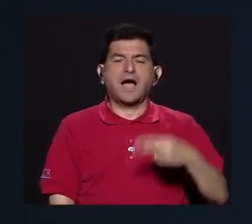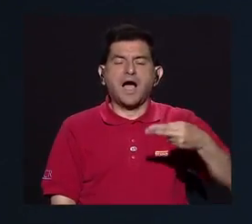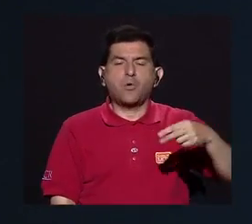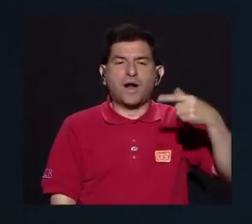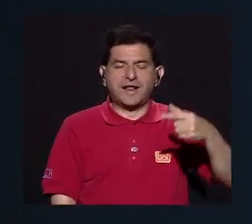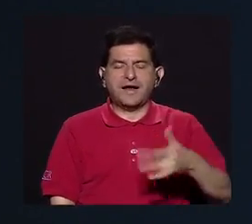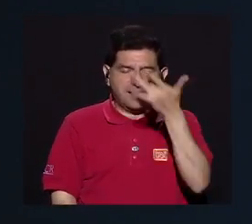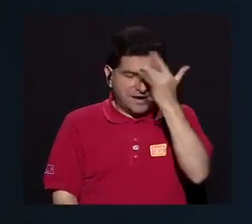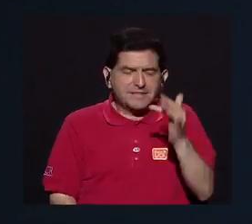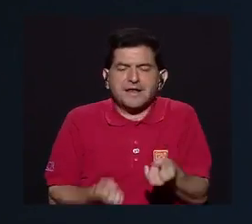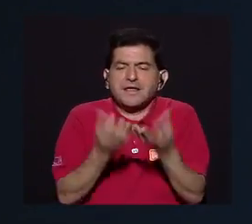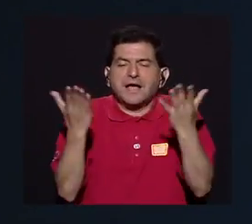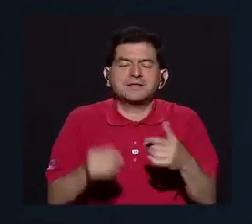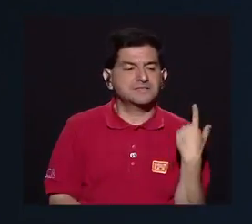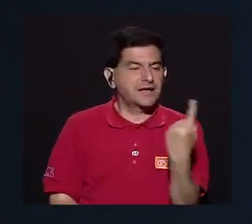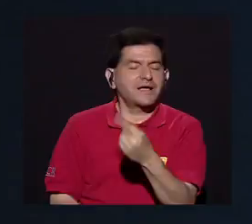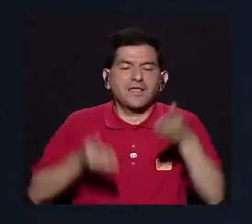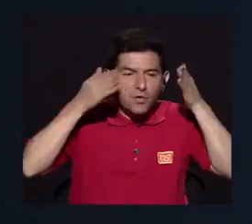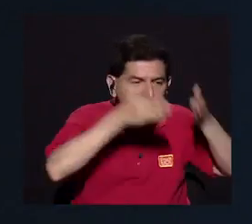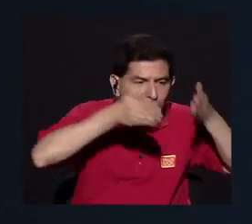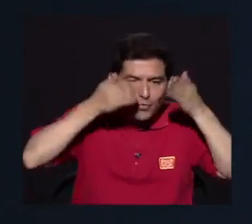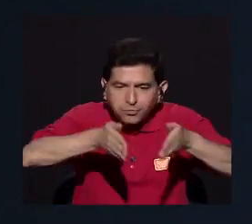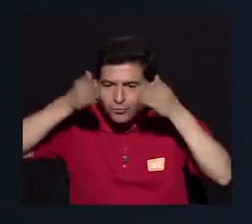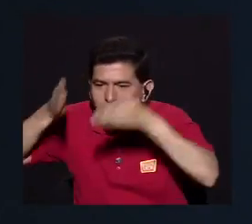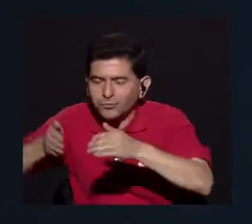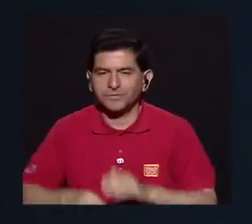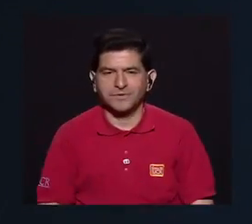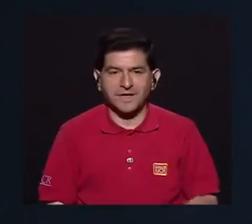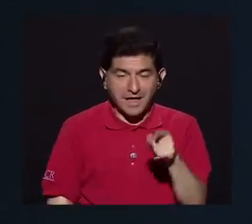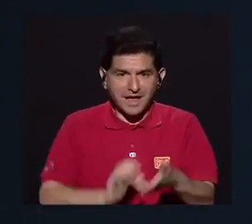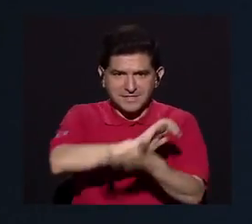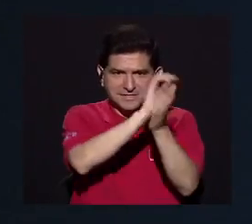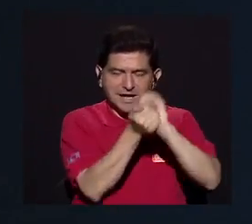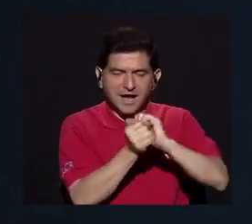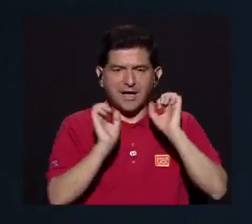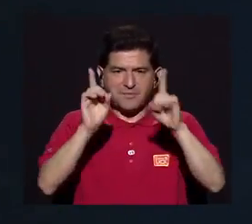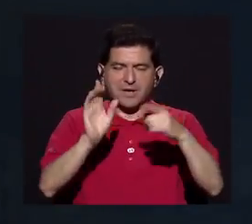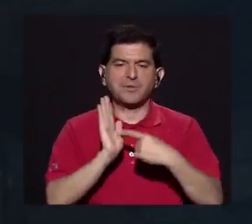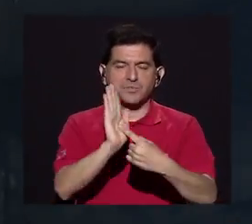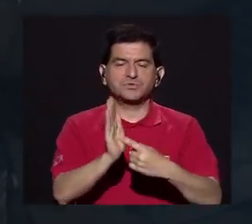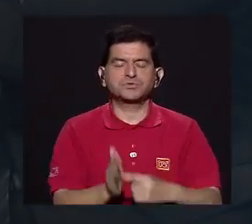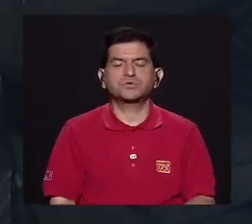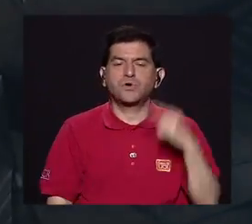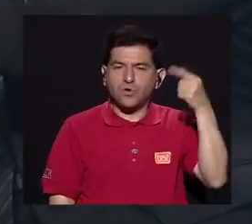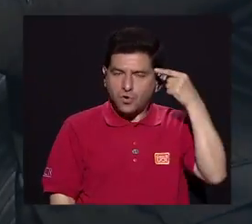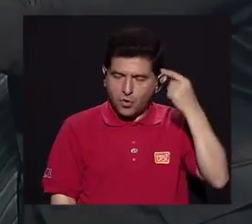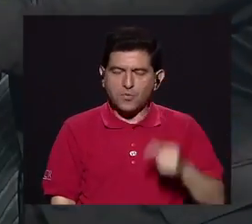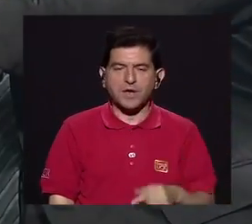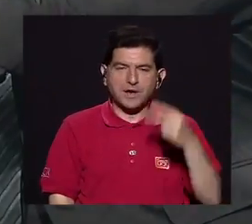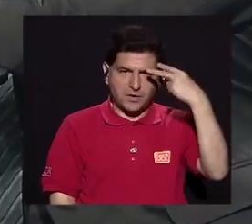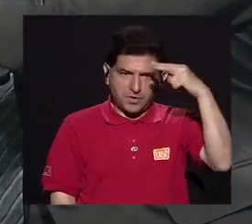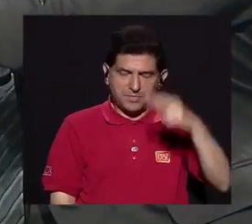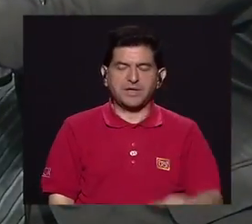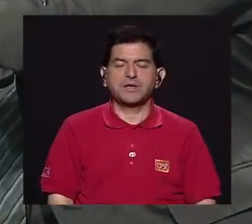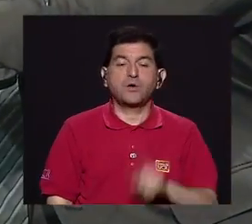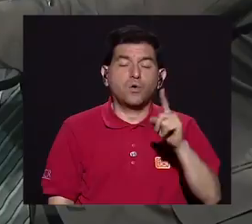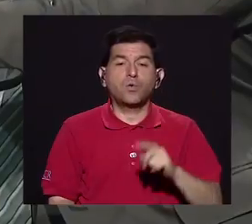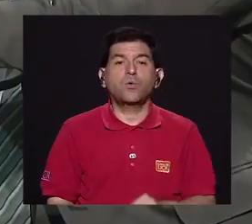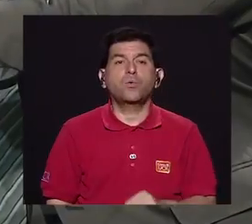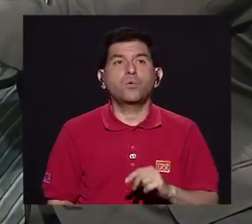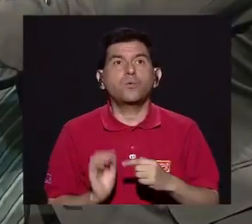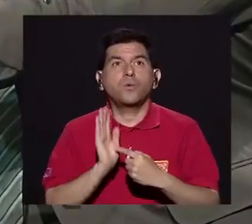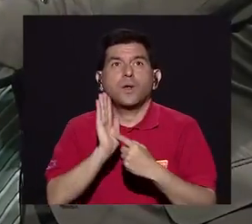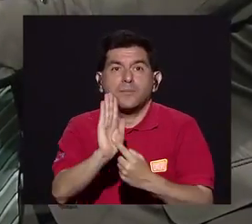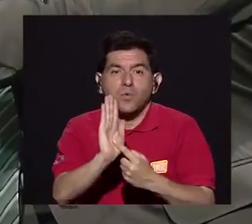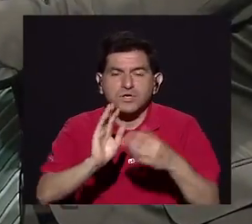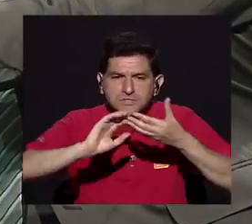uh-huh, y ir focalizando a cada uno. Y fíjate qué curioso, Marlon, en esta reforma educativa que acaba de presentar el gobierno de México, uno de los indicadores más